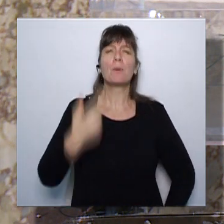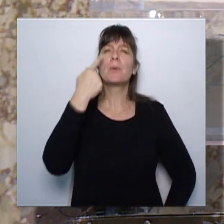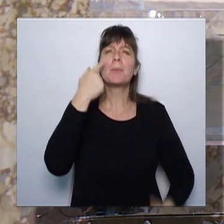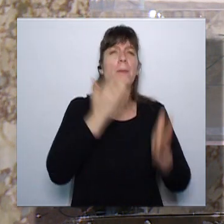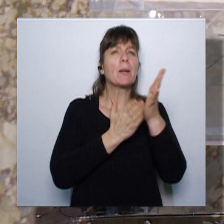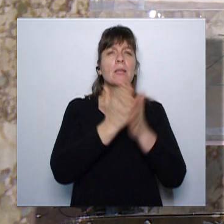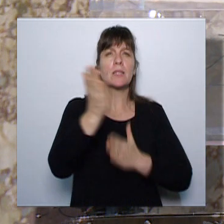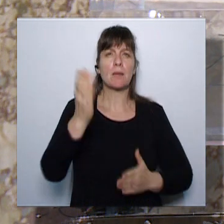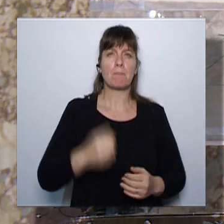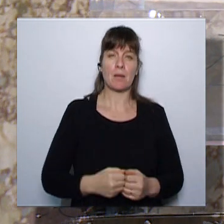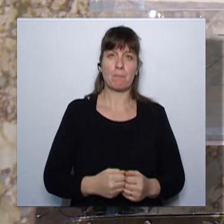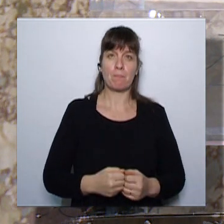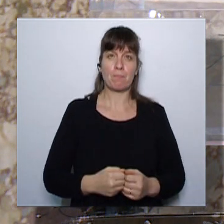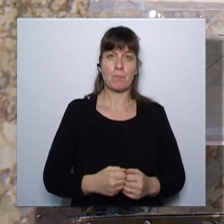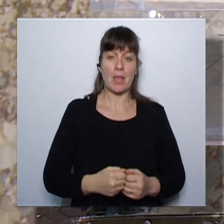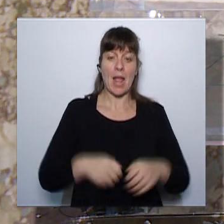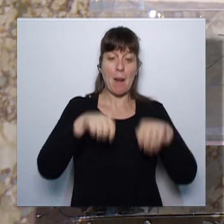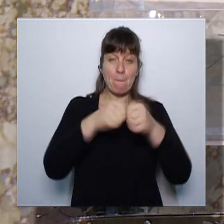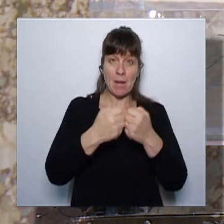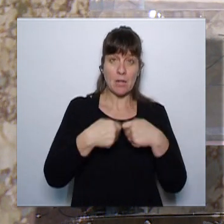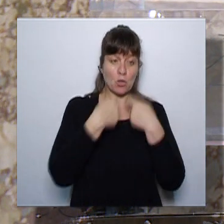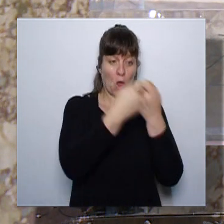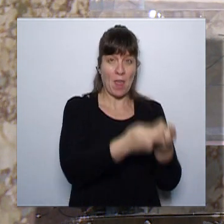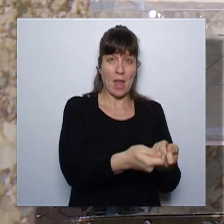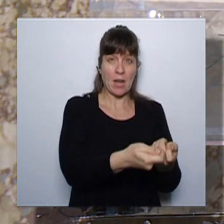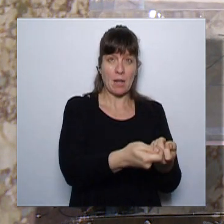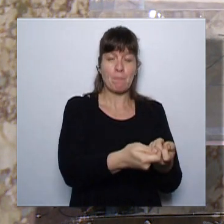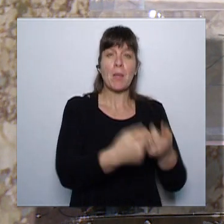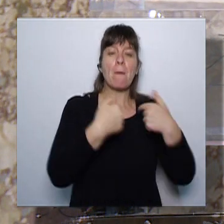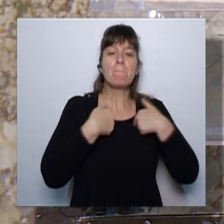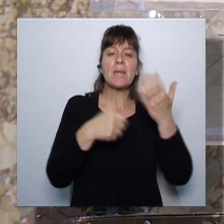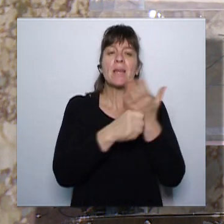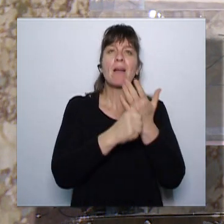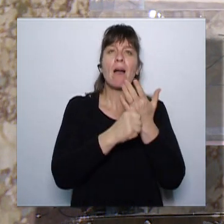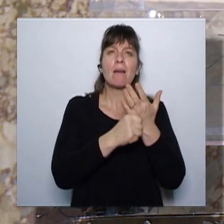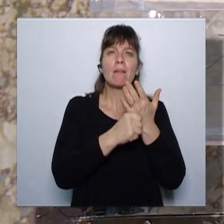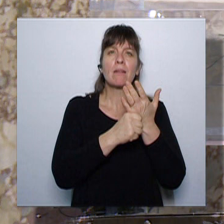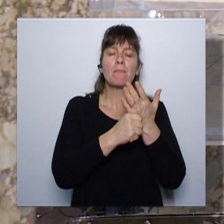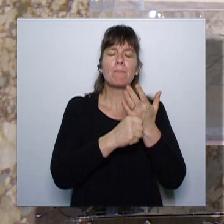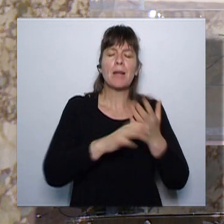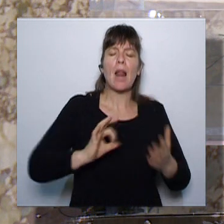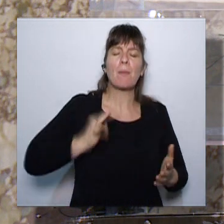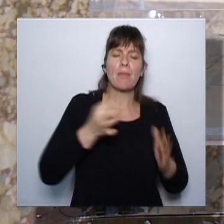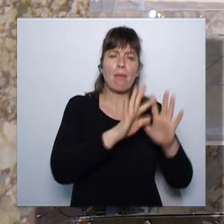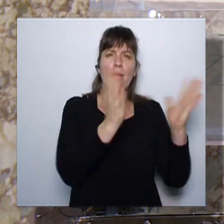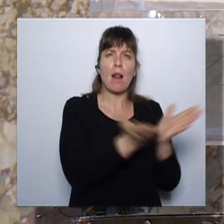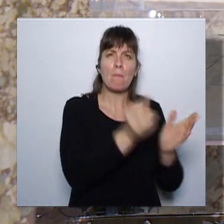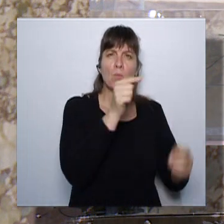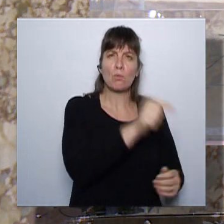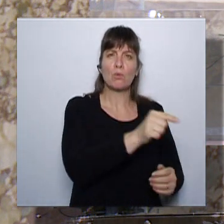eternamente y el pan que yo daré es mi carne para la vida del